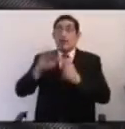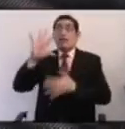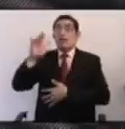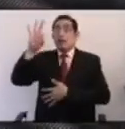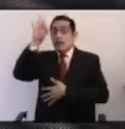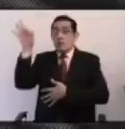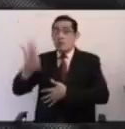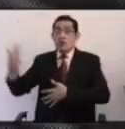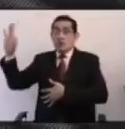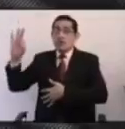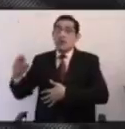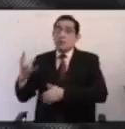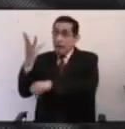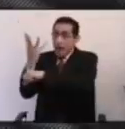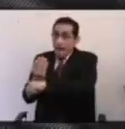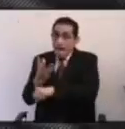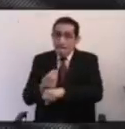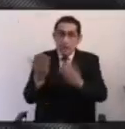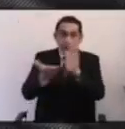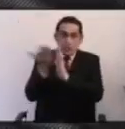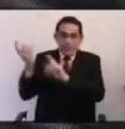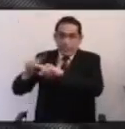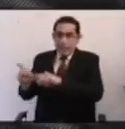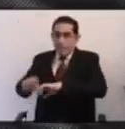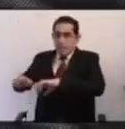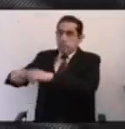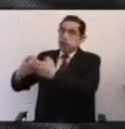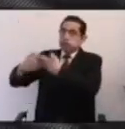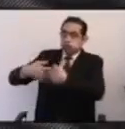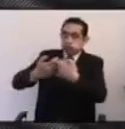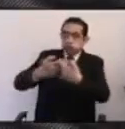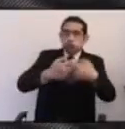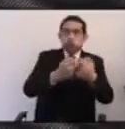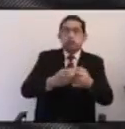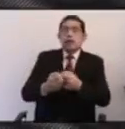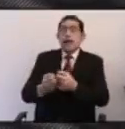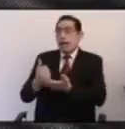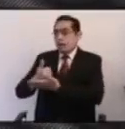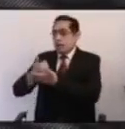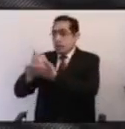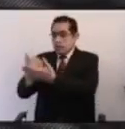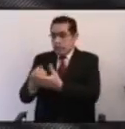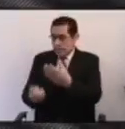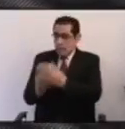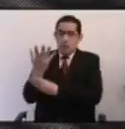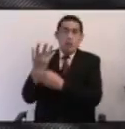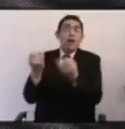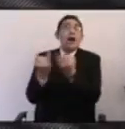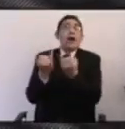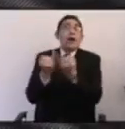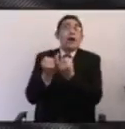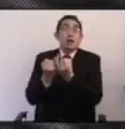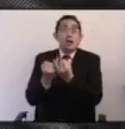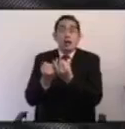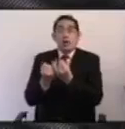toda la infraestructura que se tiene, la que ya se recibió más la nueva. Y el otro